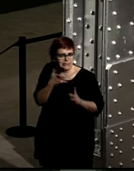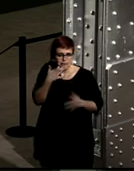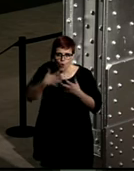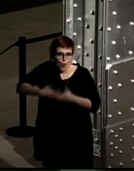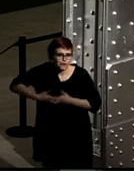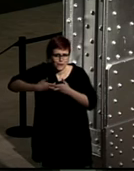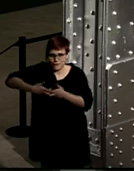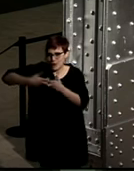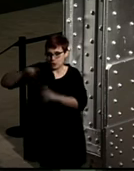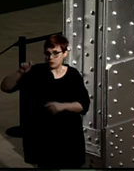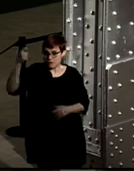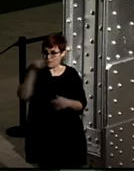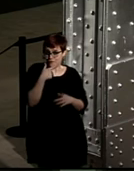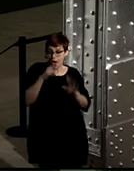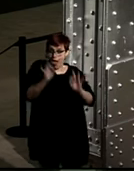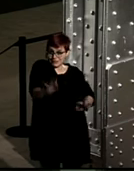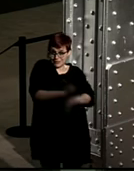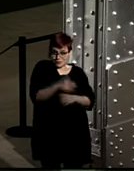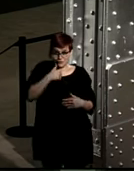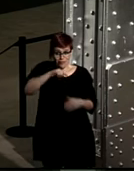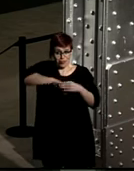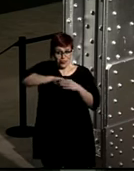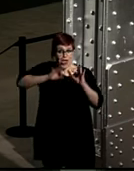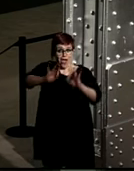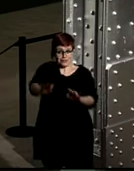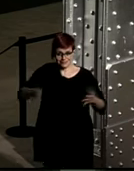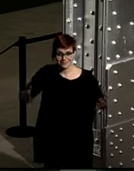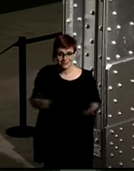consigues, porque es que no vales para otra cosa, vas a seguir.